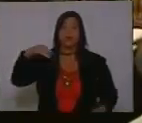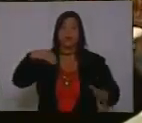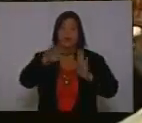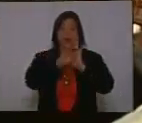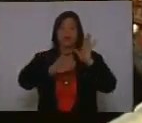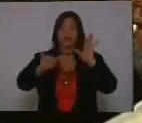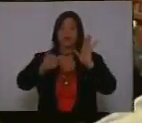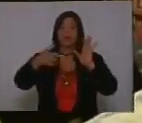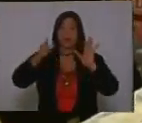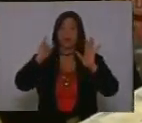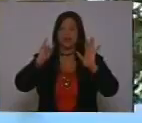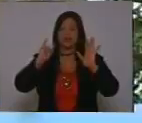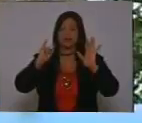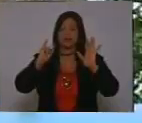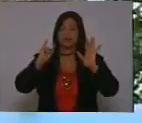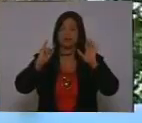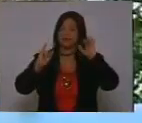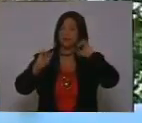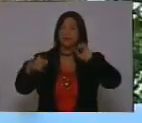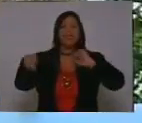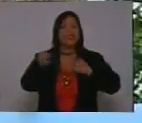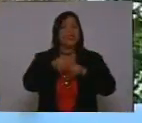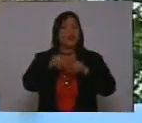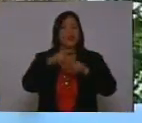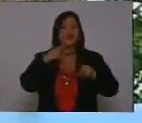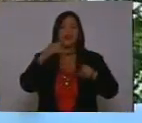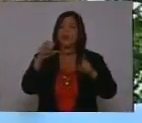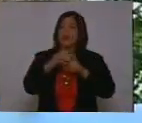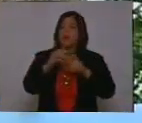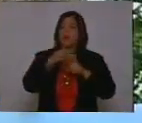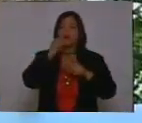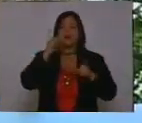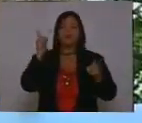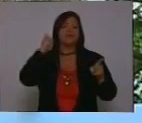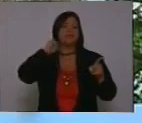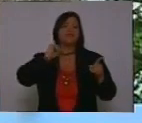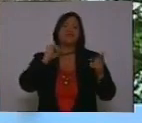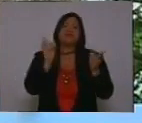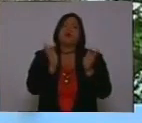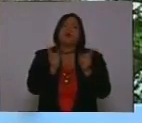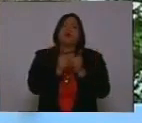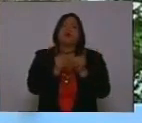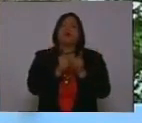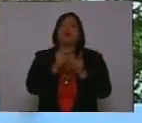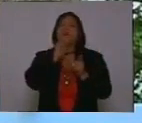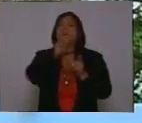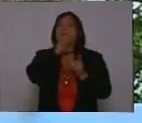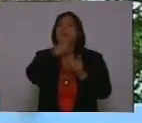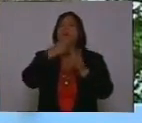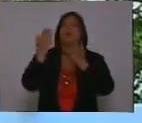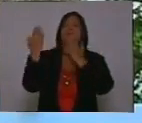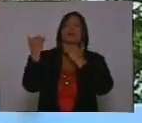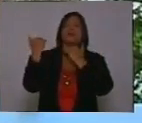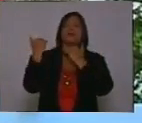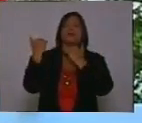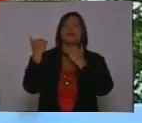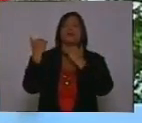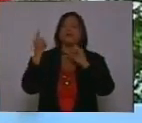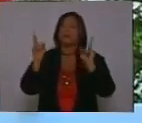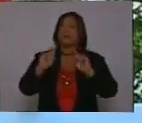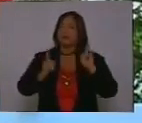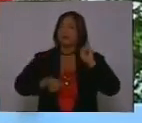constituyente. Pero ya como les hablé de la cuarta y como relaté ese viejo pasado y el que no